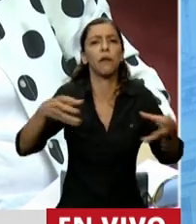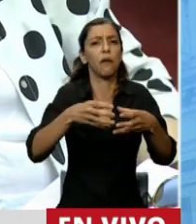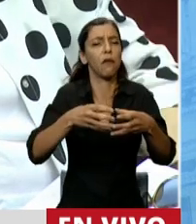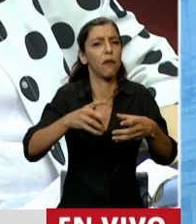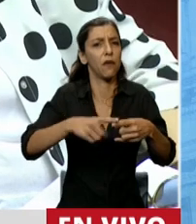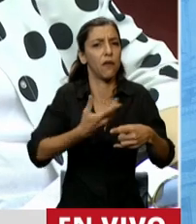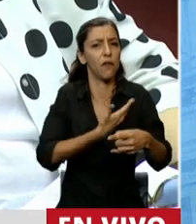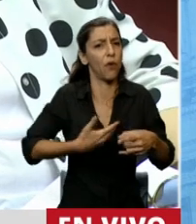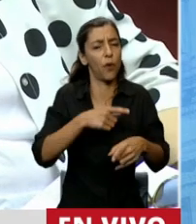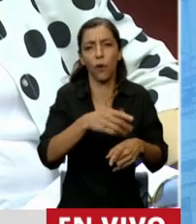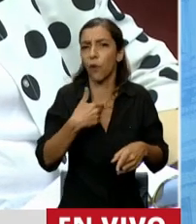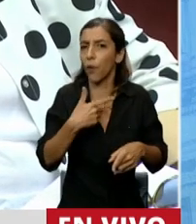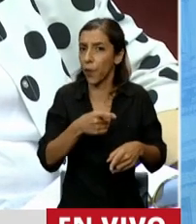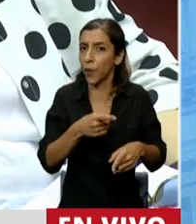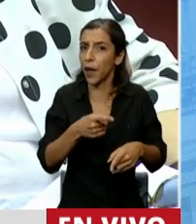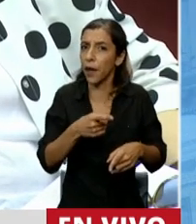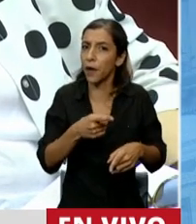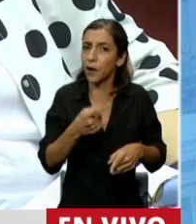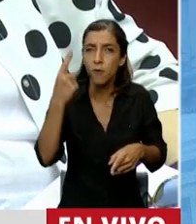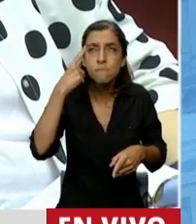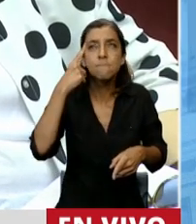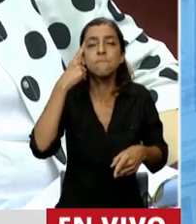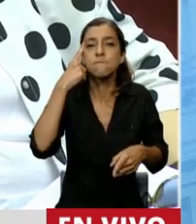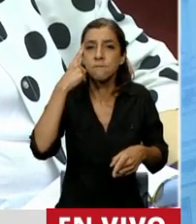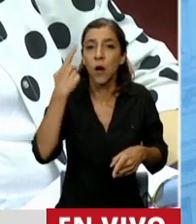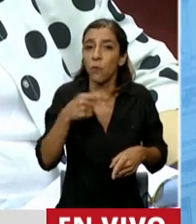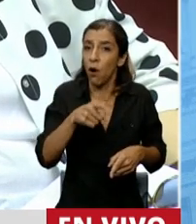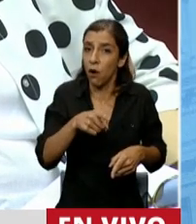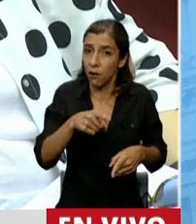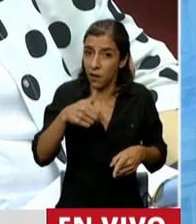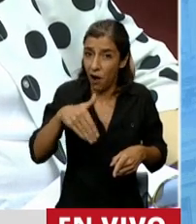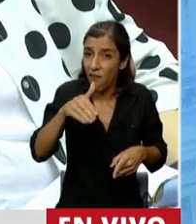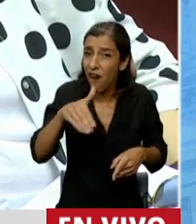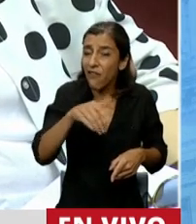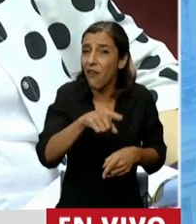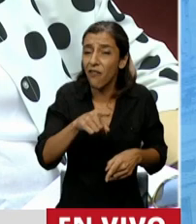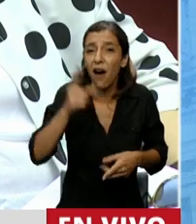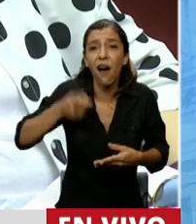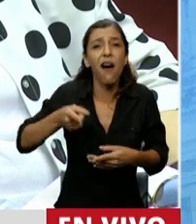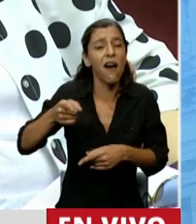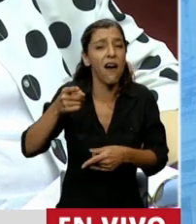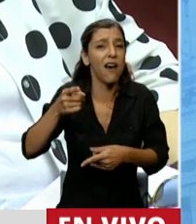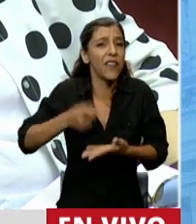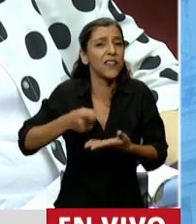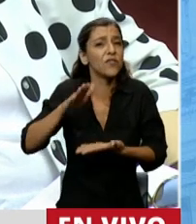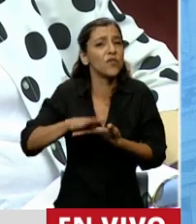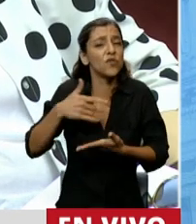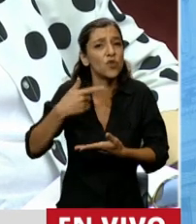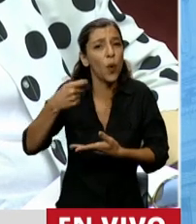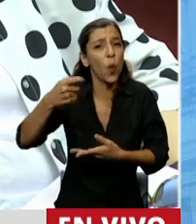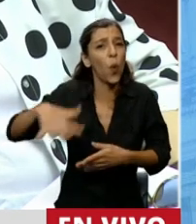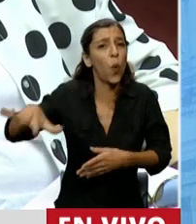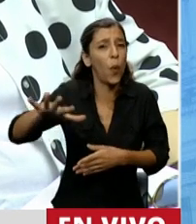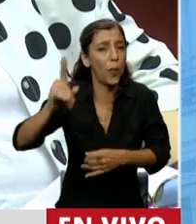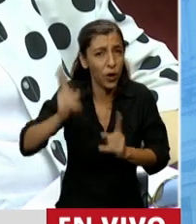está condicionando no solo los haberes jubilatorios de la mayoría de la población, sino otros ingresos